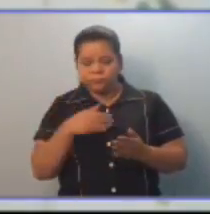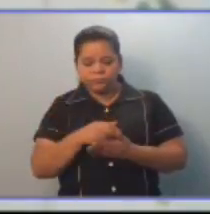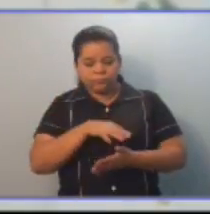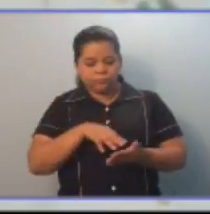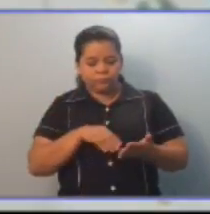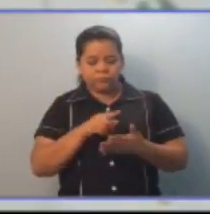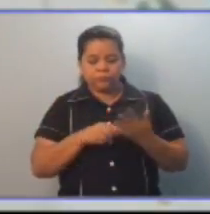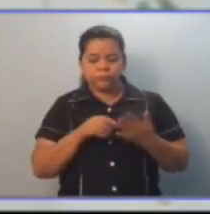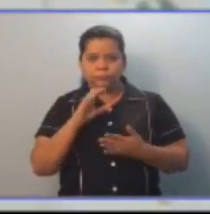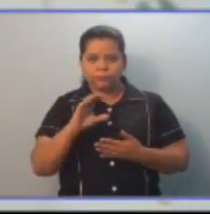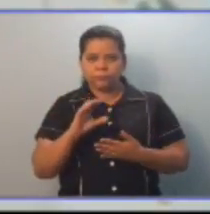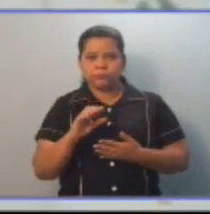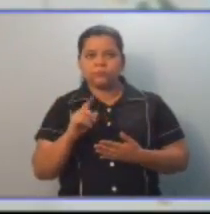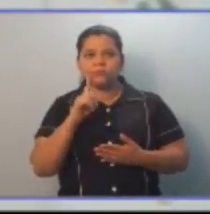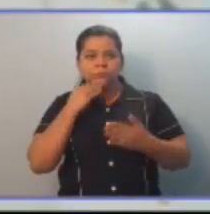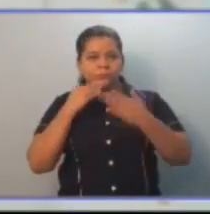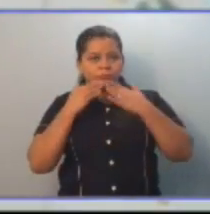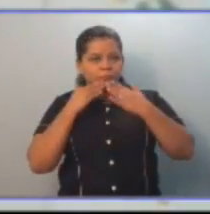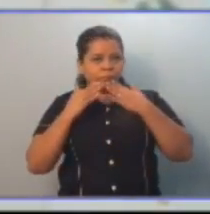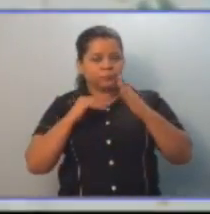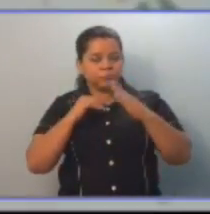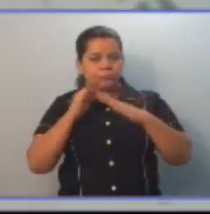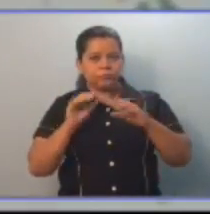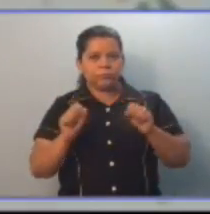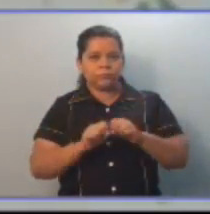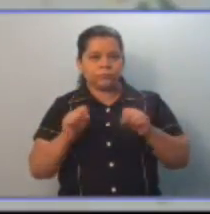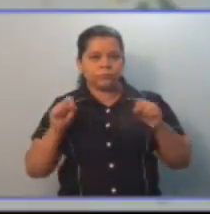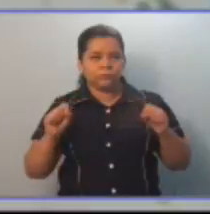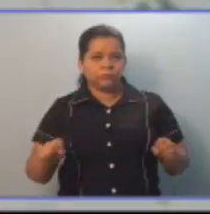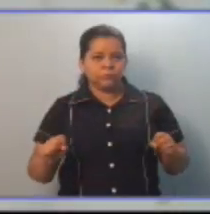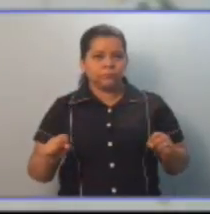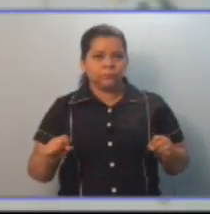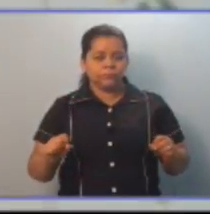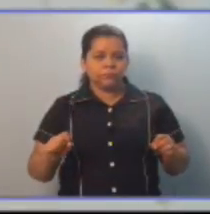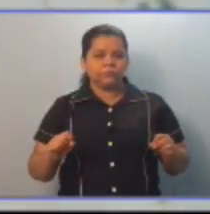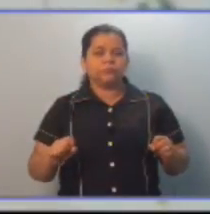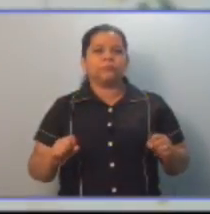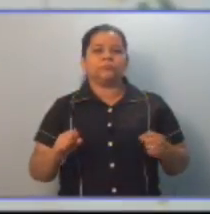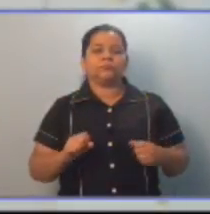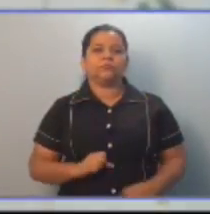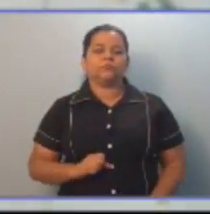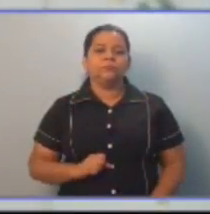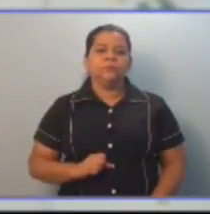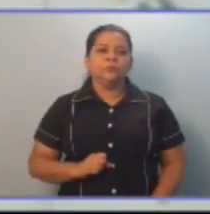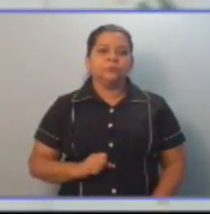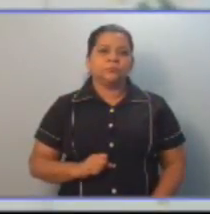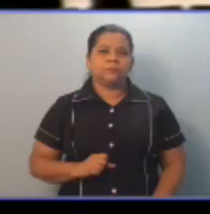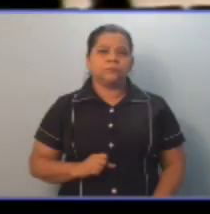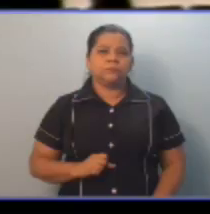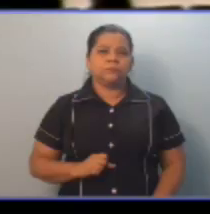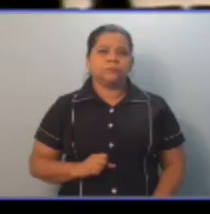de la Constitución, con una interpretación coherente, sistemática, que se puede hacer del mismo.